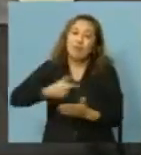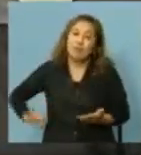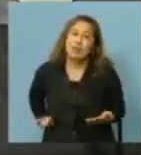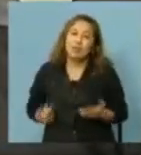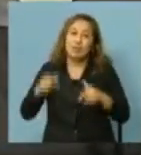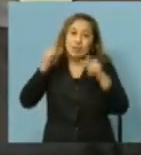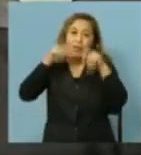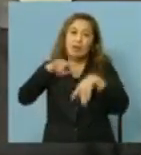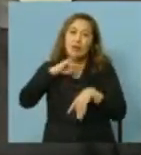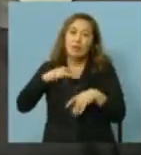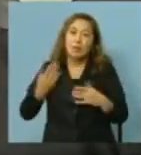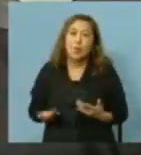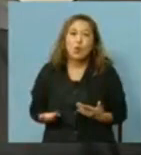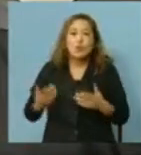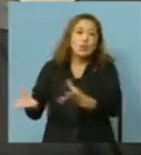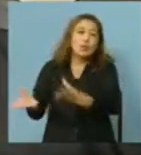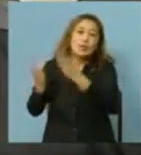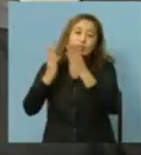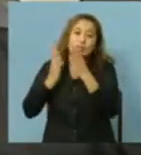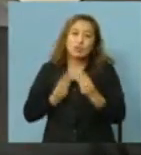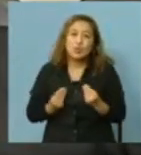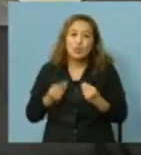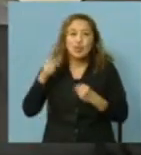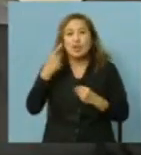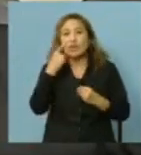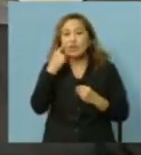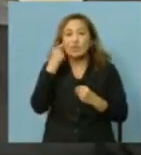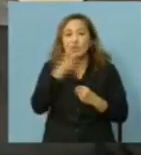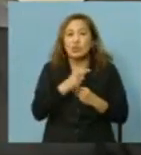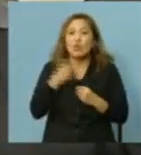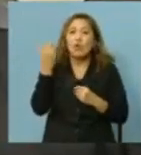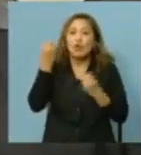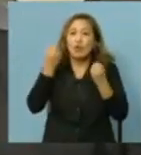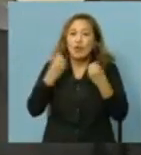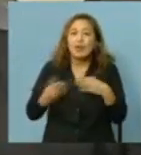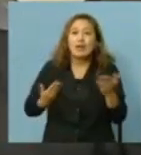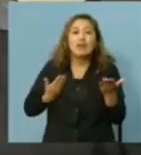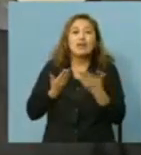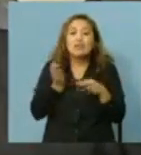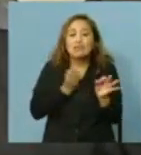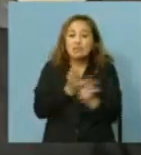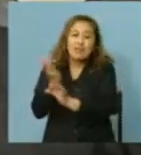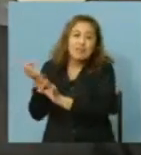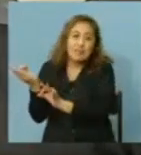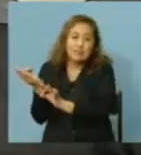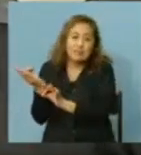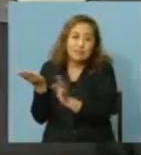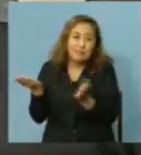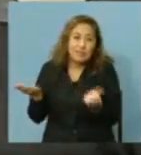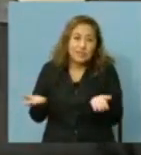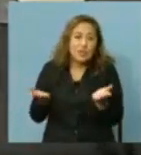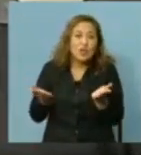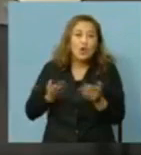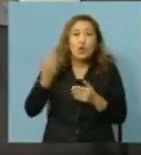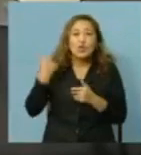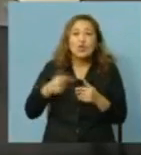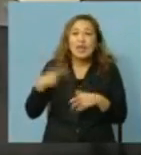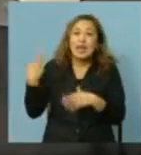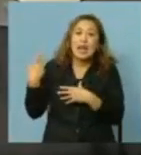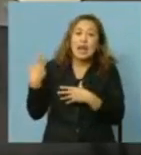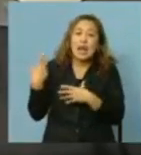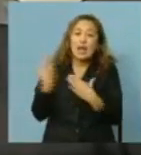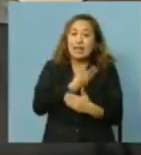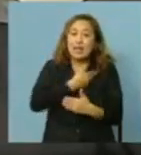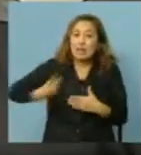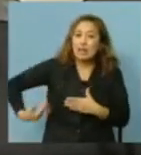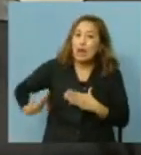provincia de Jujuy de que nos colabore. Somos una institución que estamos prestando un servicio educativo, que no contamos con la subvención